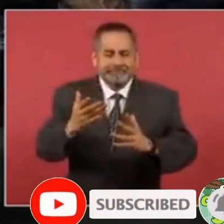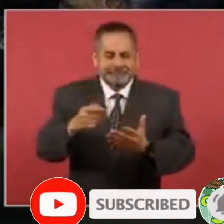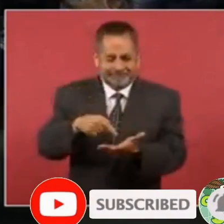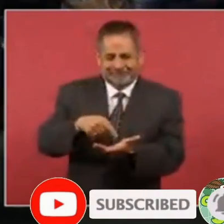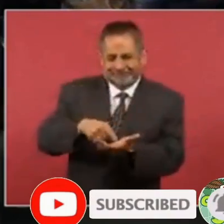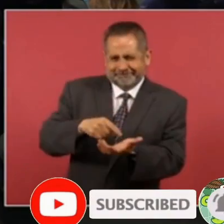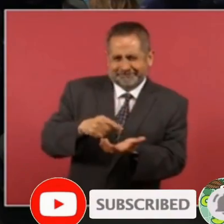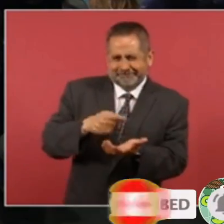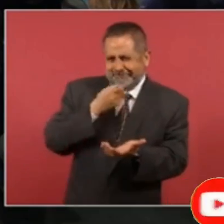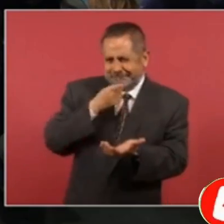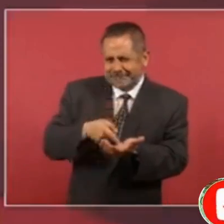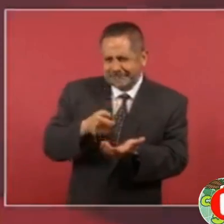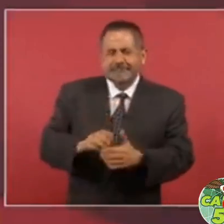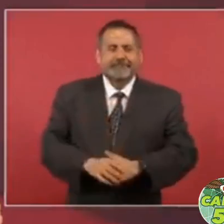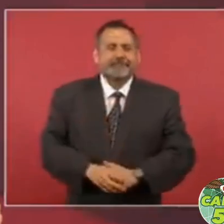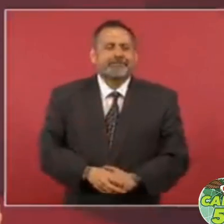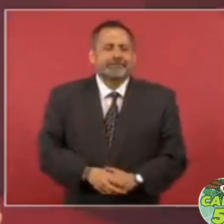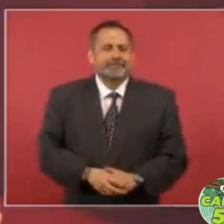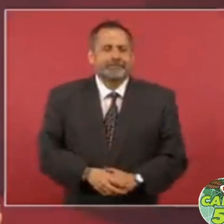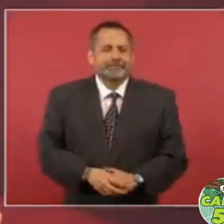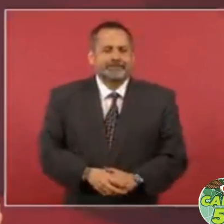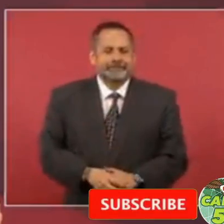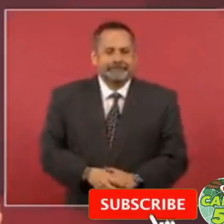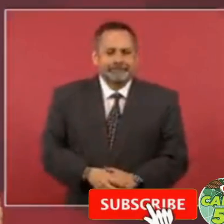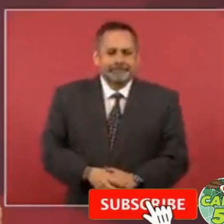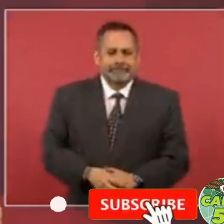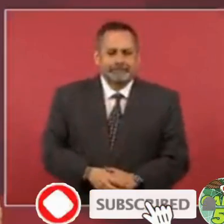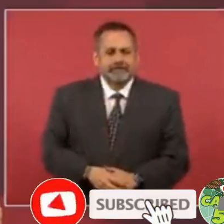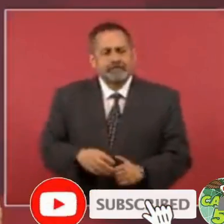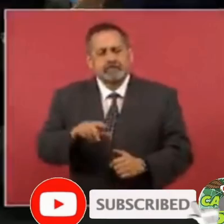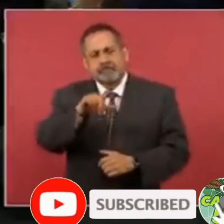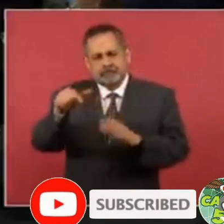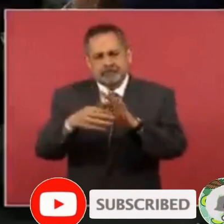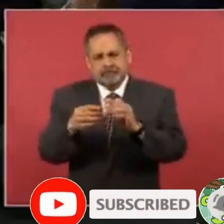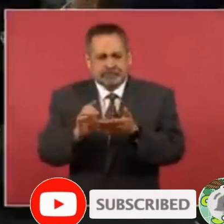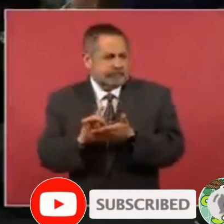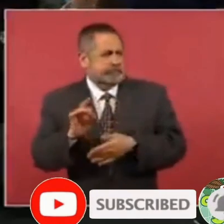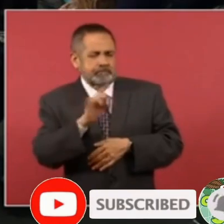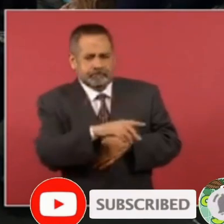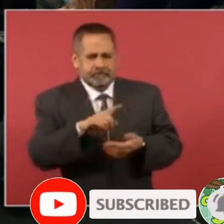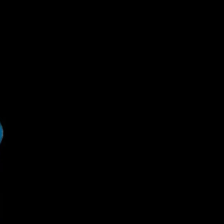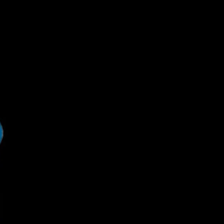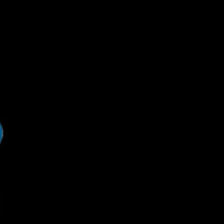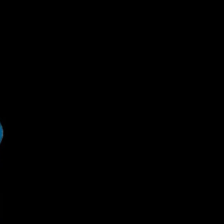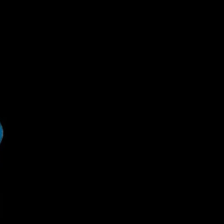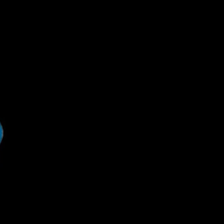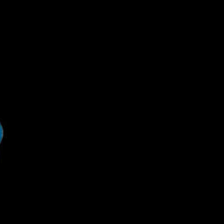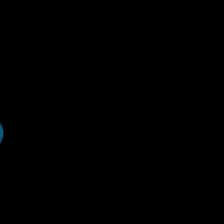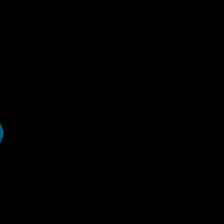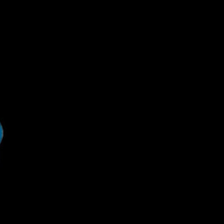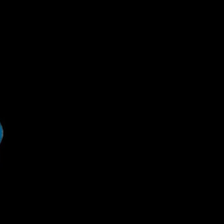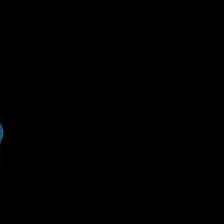Gracias. Bueno, presidente, ahí sí. Le manda muchos saludos. Sí. Si quiere verlo, ahí se lo comparto a Jesús para que lo vea usted.